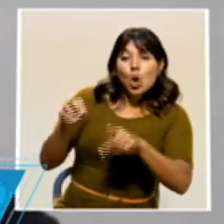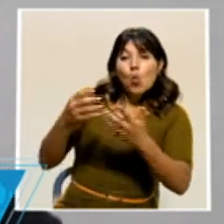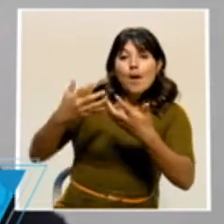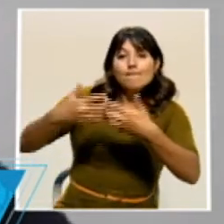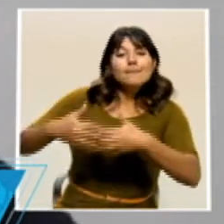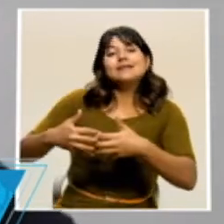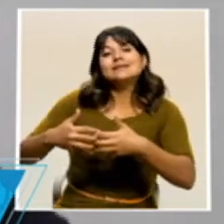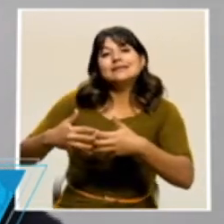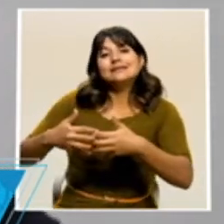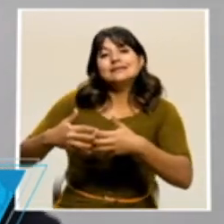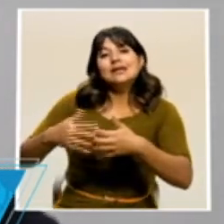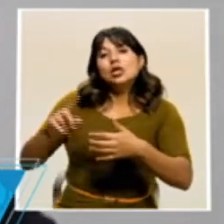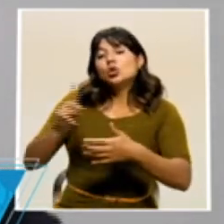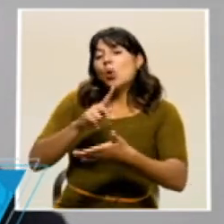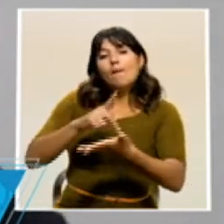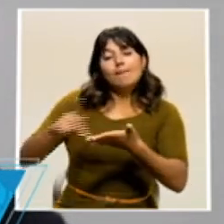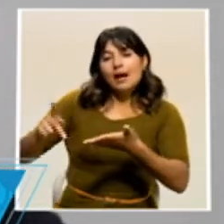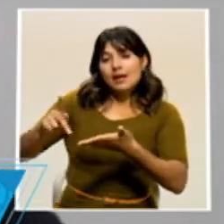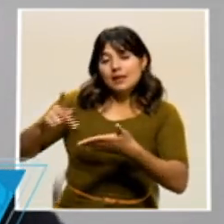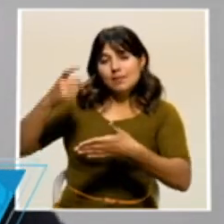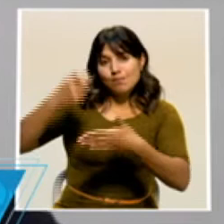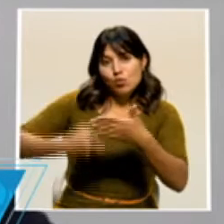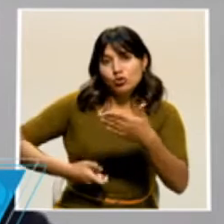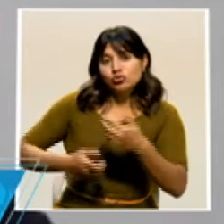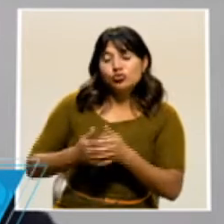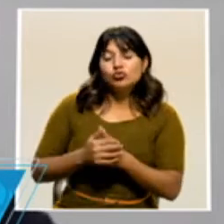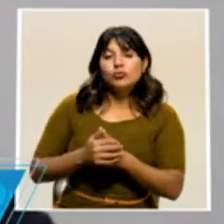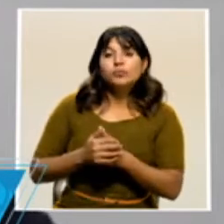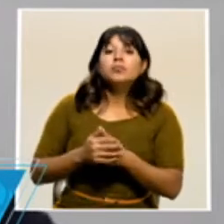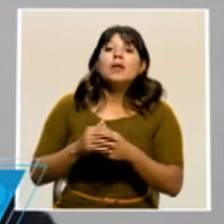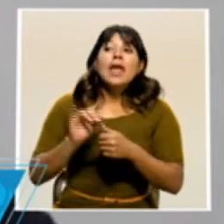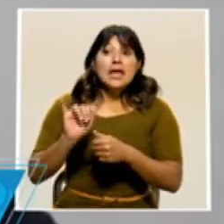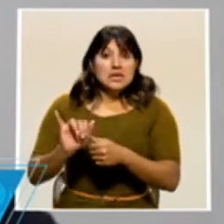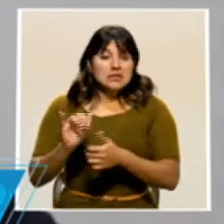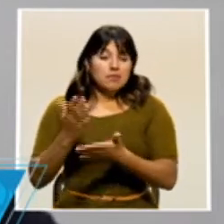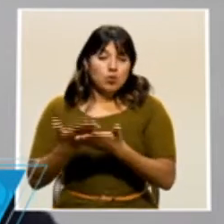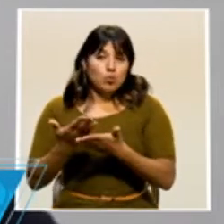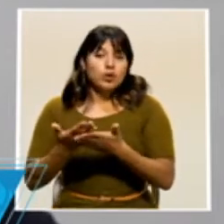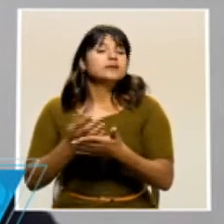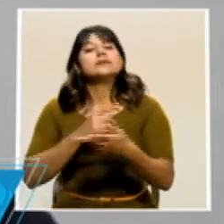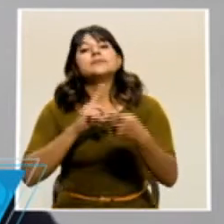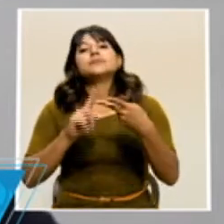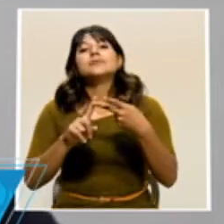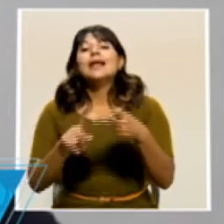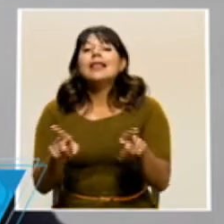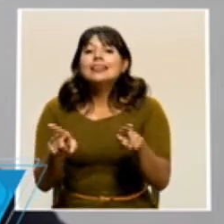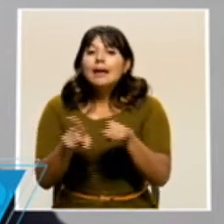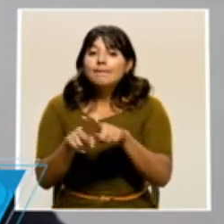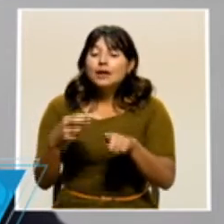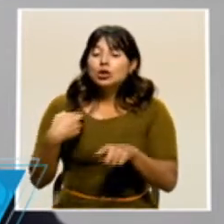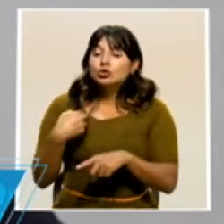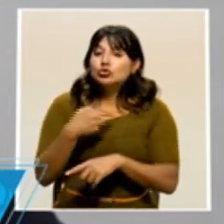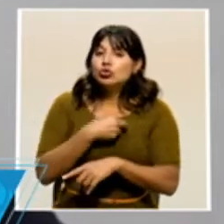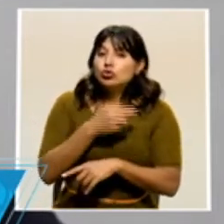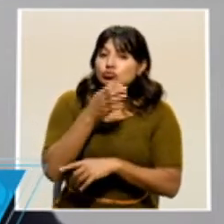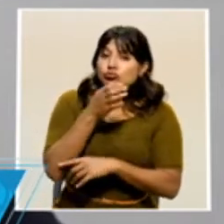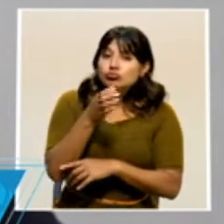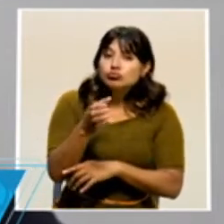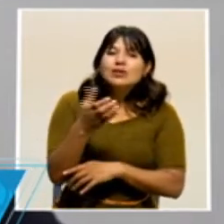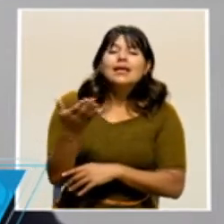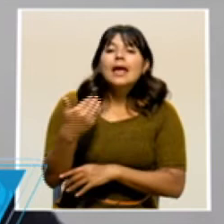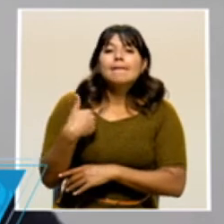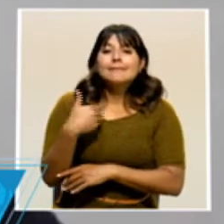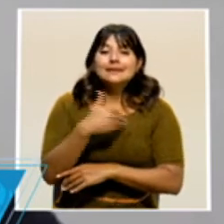ahí estamos haciendo esa propuesta. También estamos diciendo en ese apartado que el Ministerio